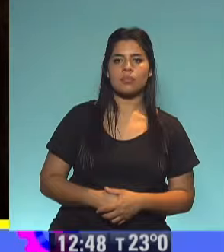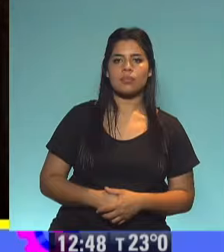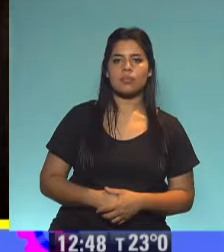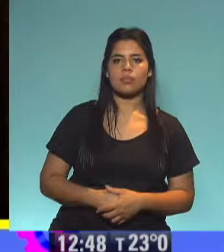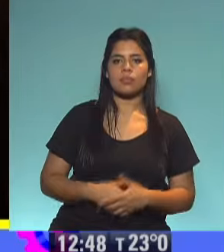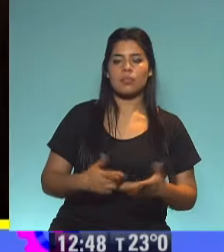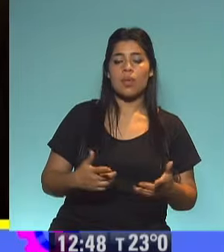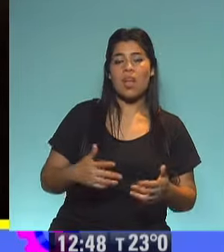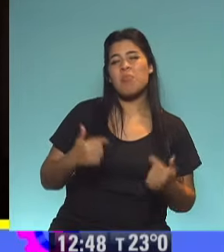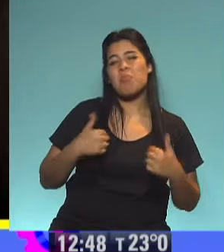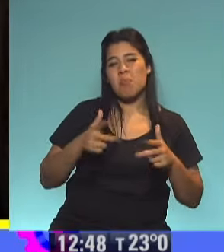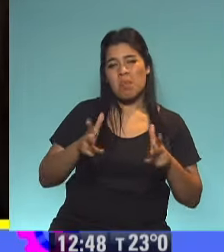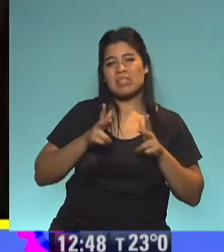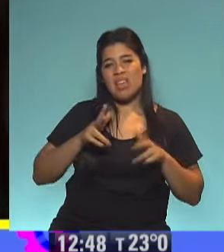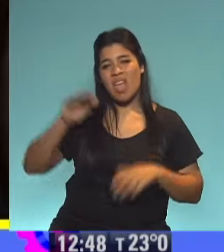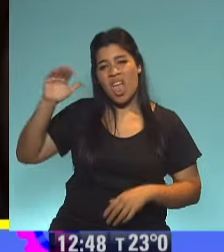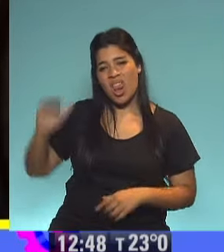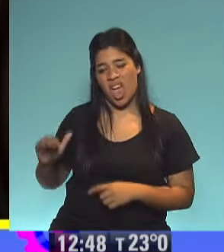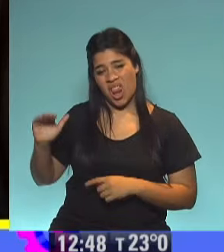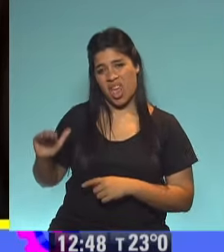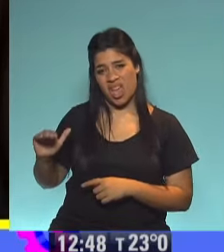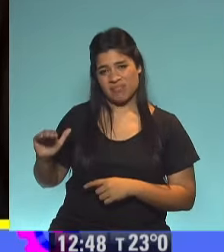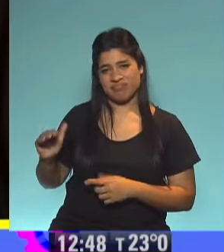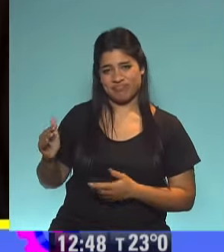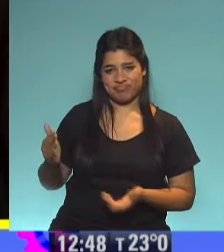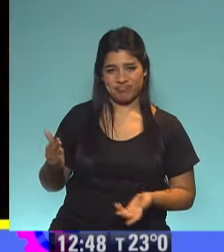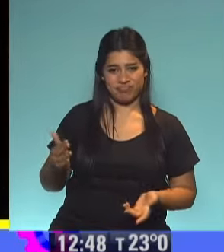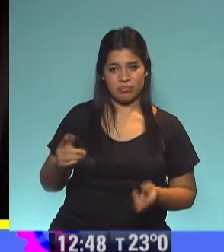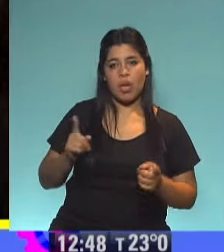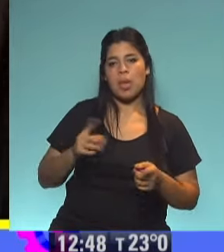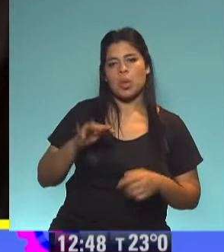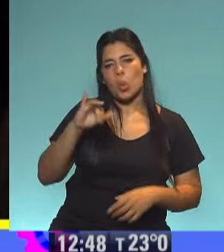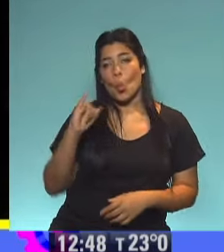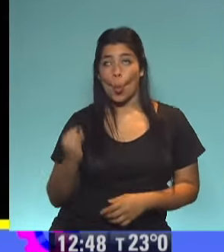El enano o el desnutrido.